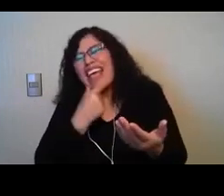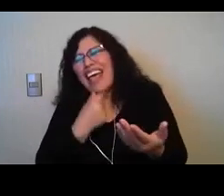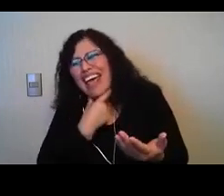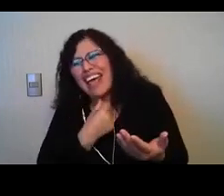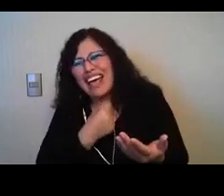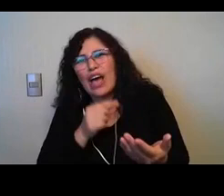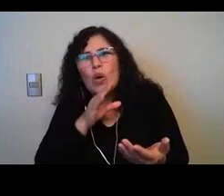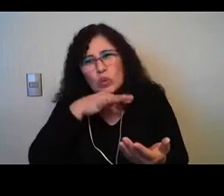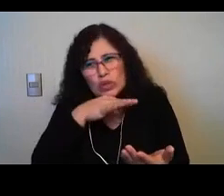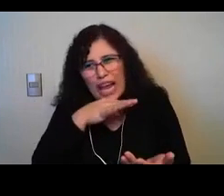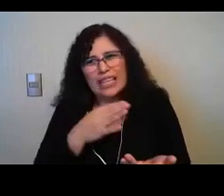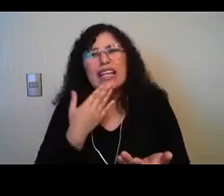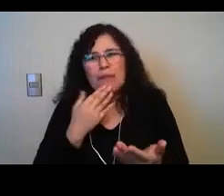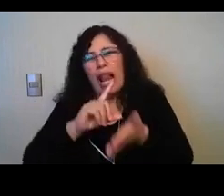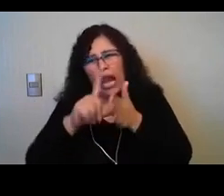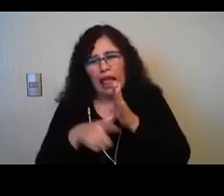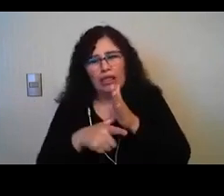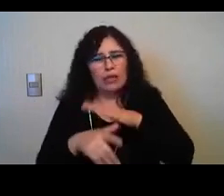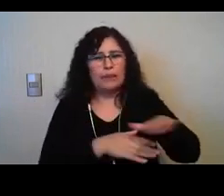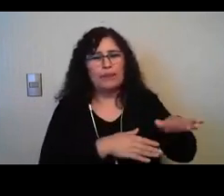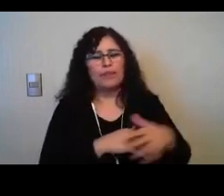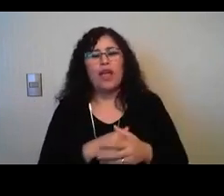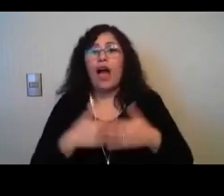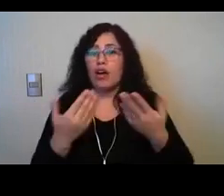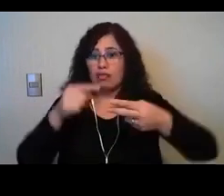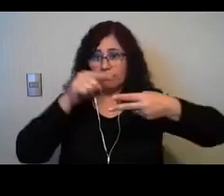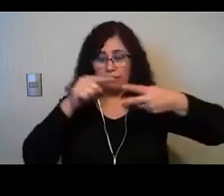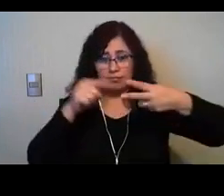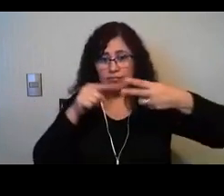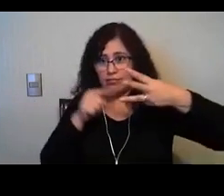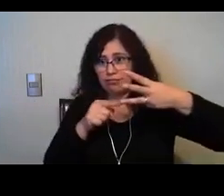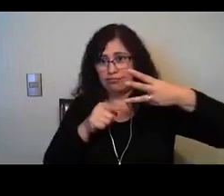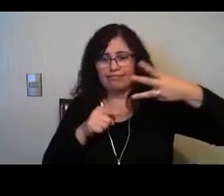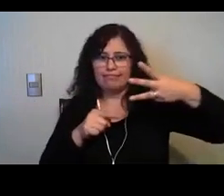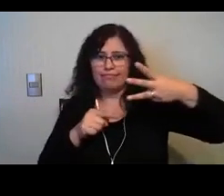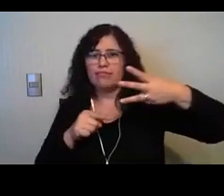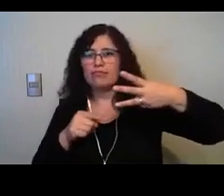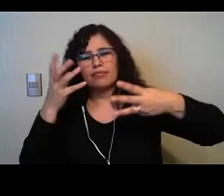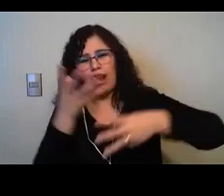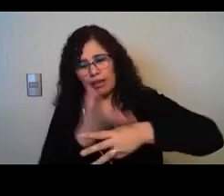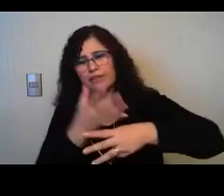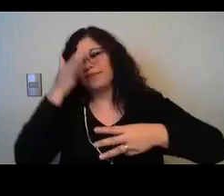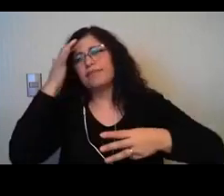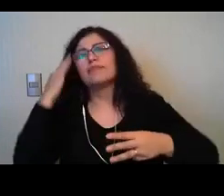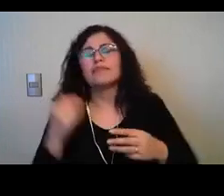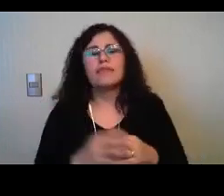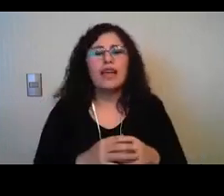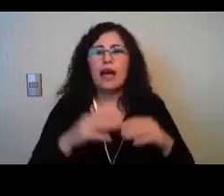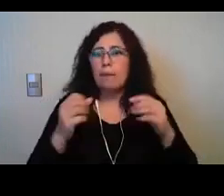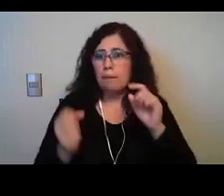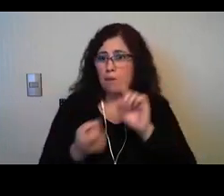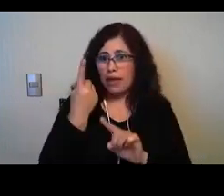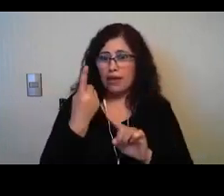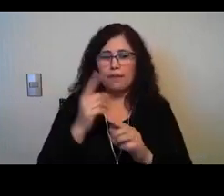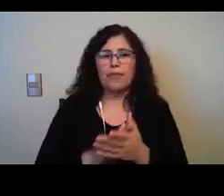Y en general se pueden distinguir tres tipos de bradicinesia: la bradicinesia propiamente tal, como el crecimiento de la velocidad